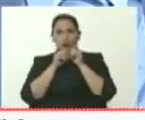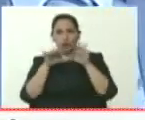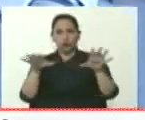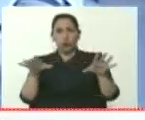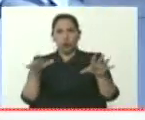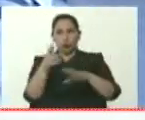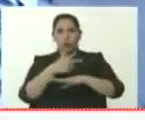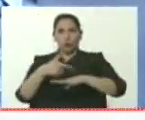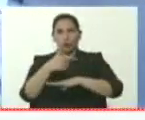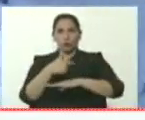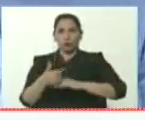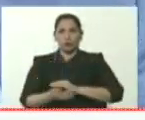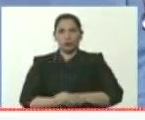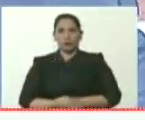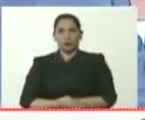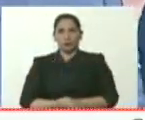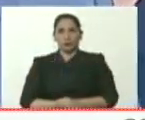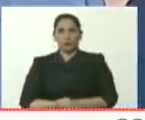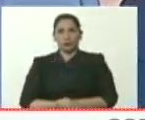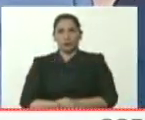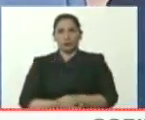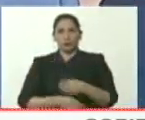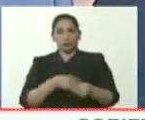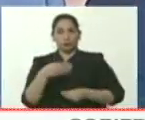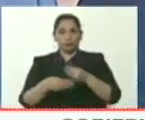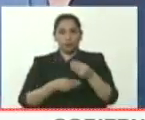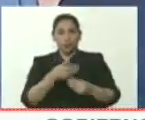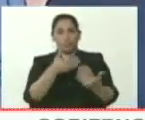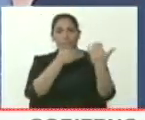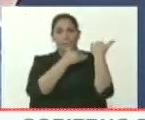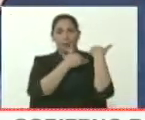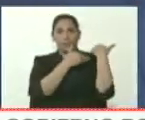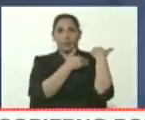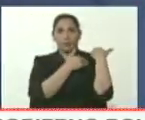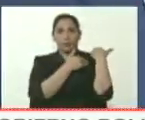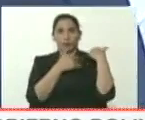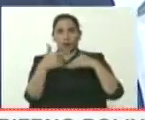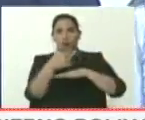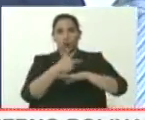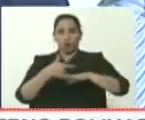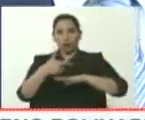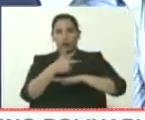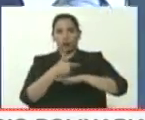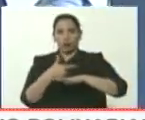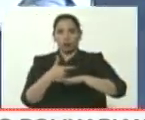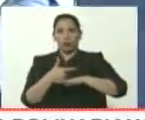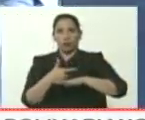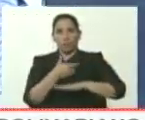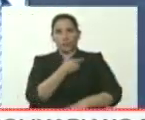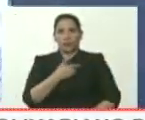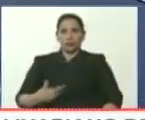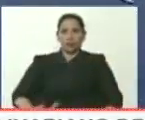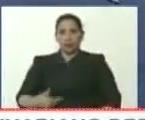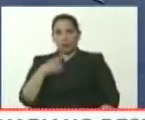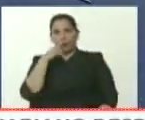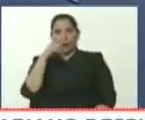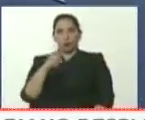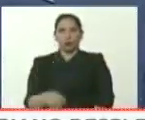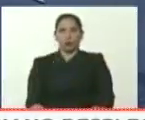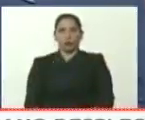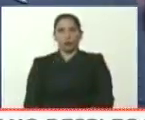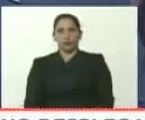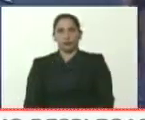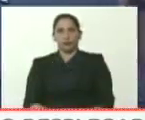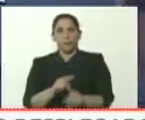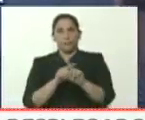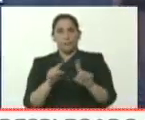cancillerías, y que lo hace con mucha responsabilidad el gobierno del presidente Nicolás Maduro,